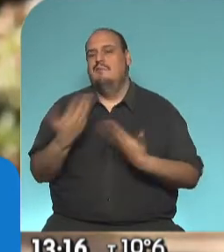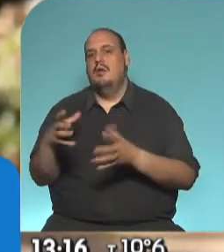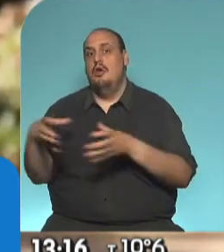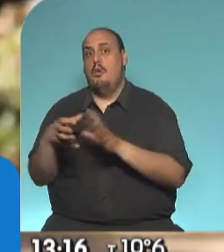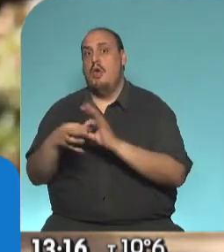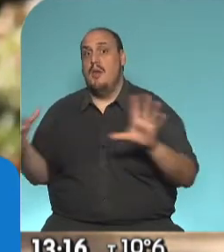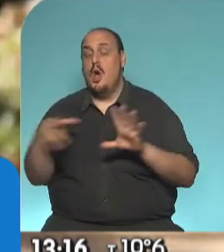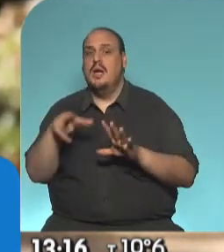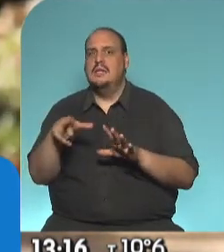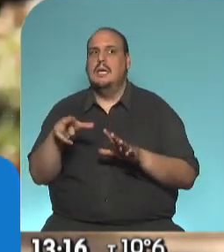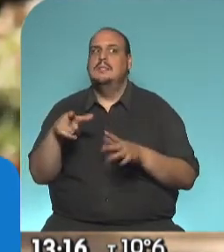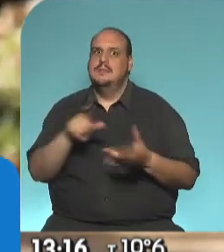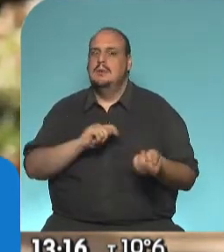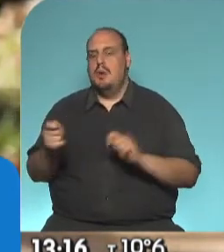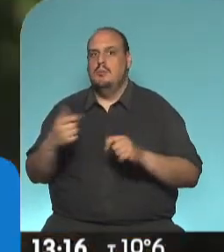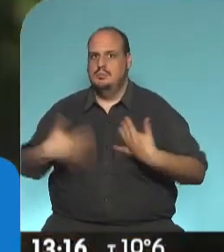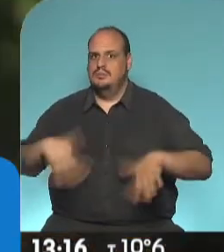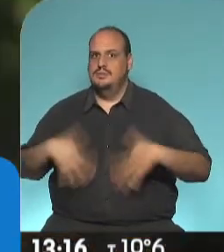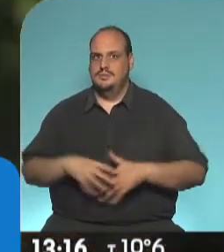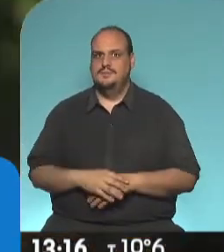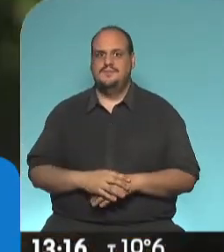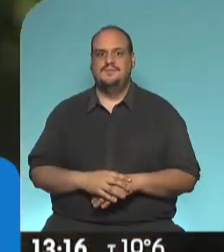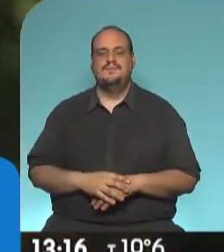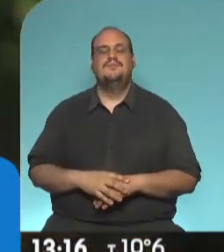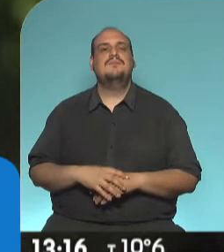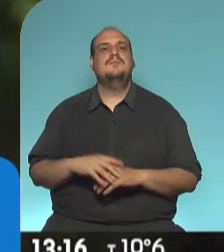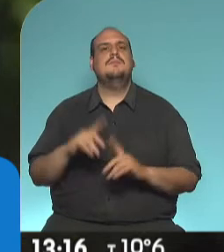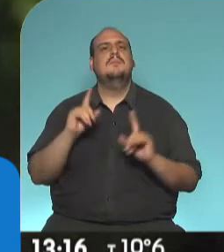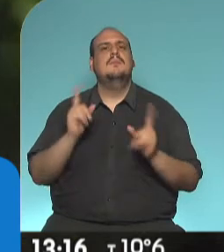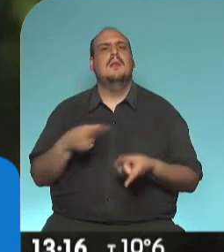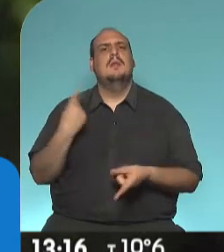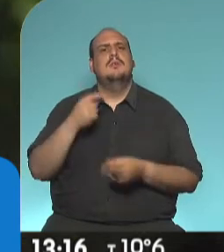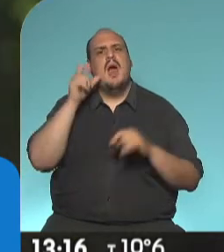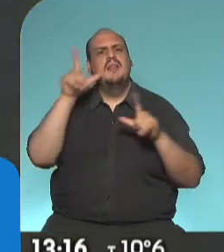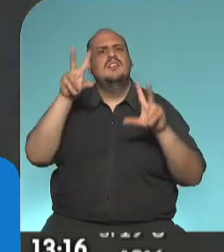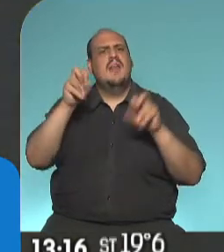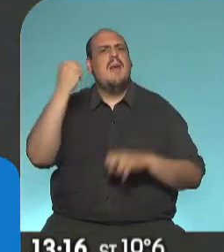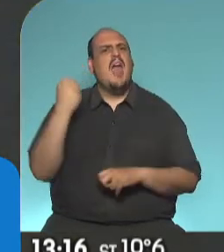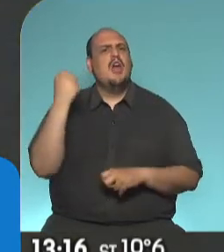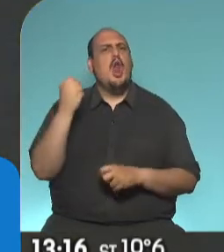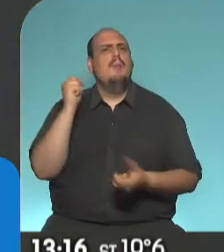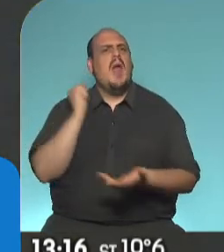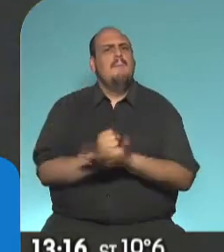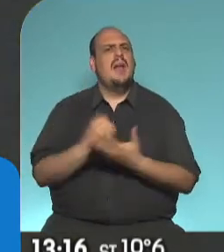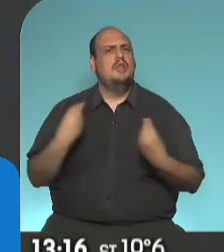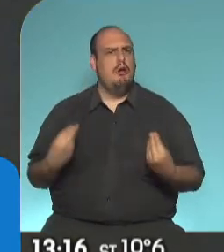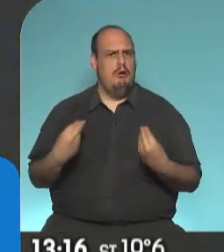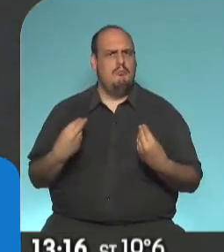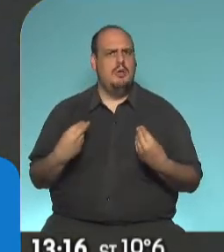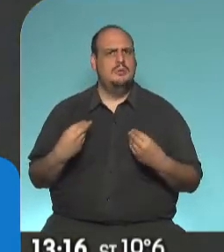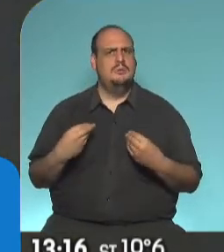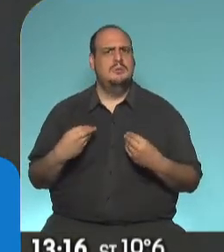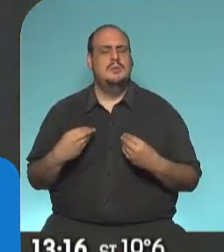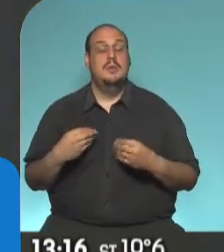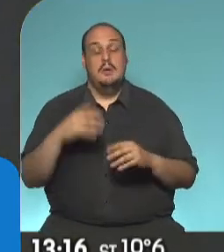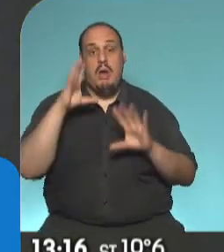un cambio importante, ¿no? Hay que ver cómo impacta la situación económica también en esta elección. Recordemos que